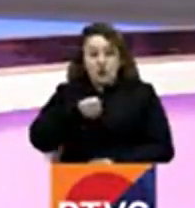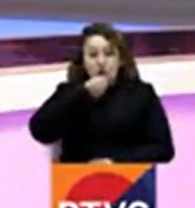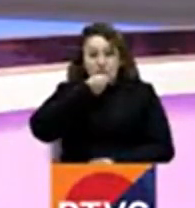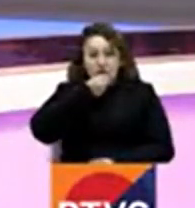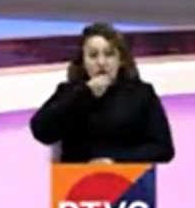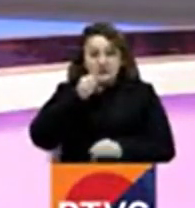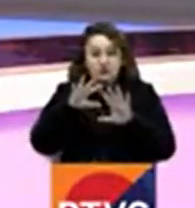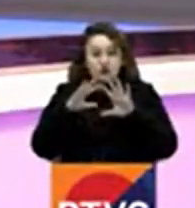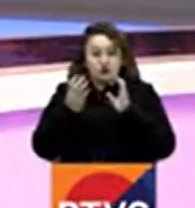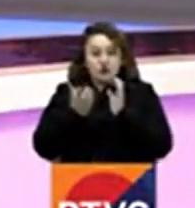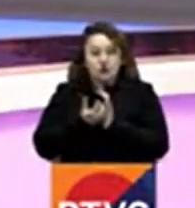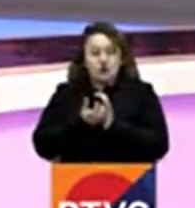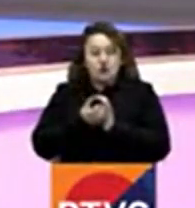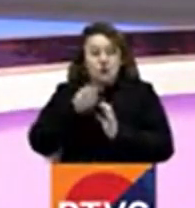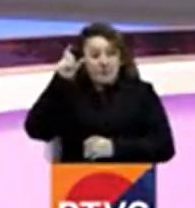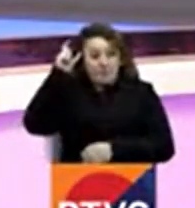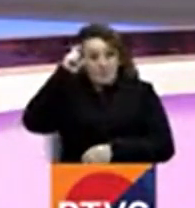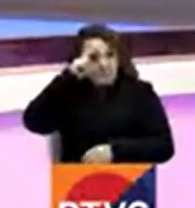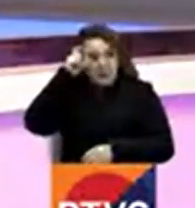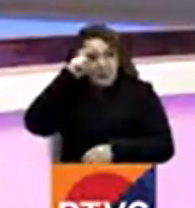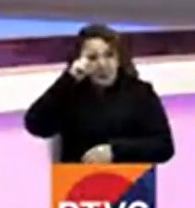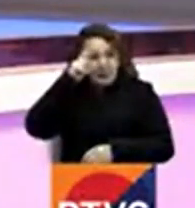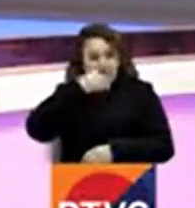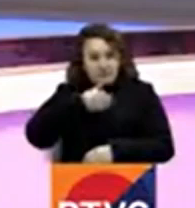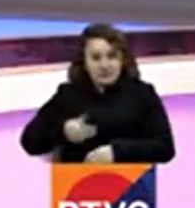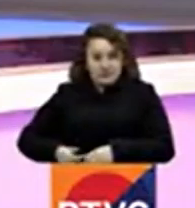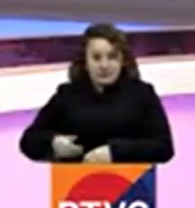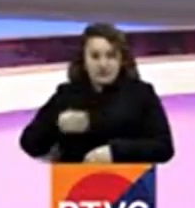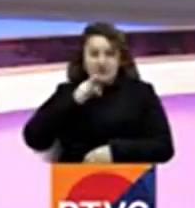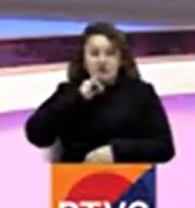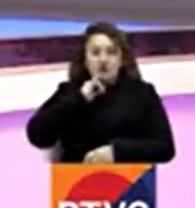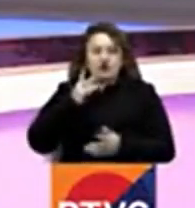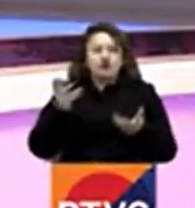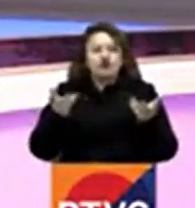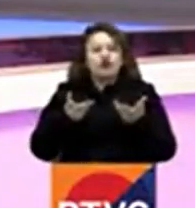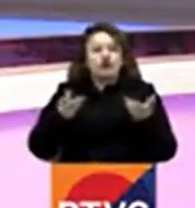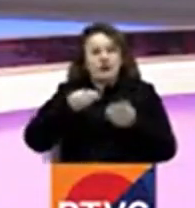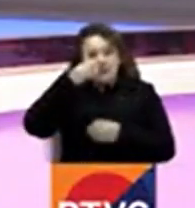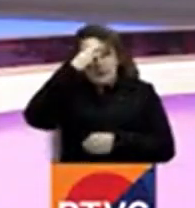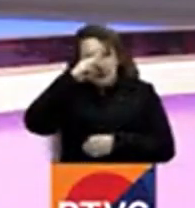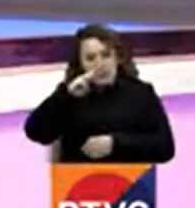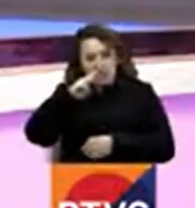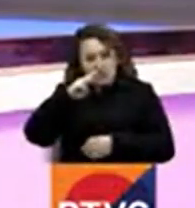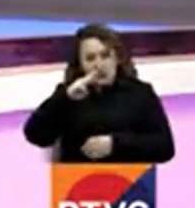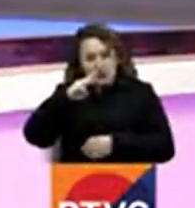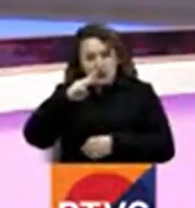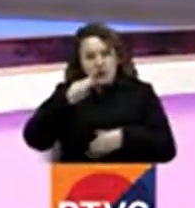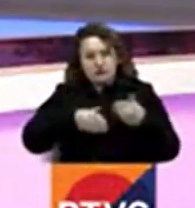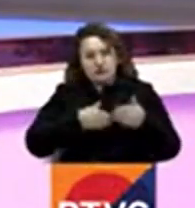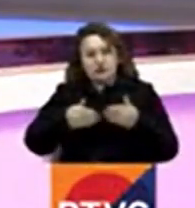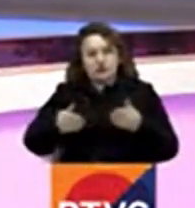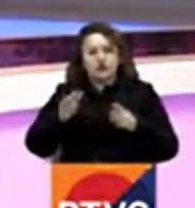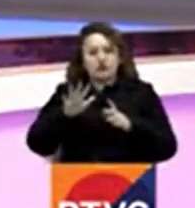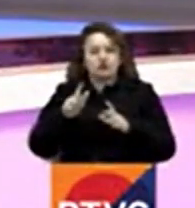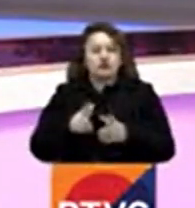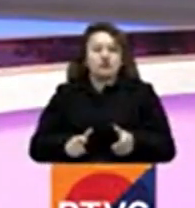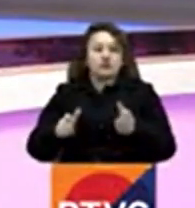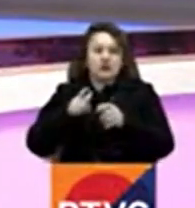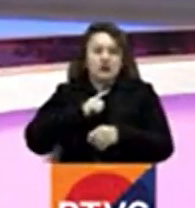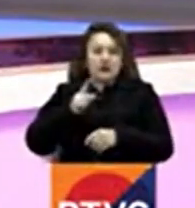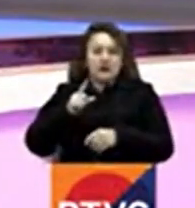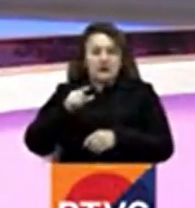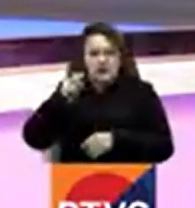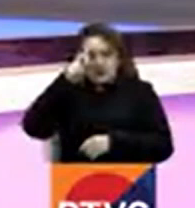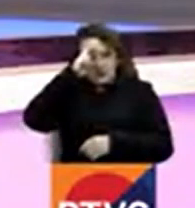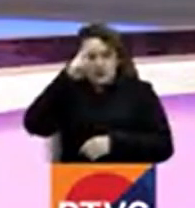noticias del mundo. Joe Biden, presidente de Estados Unidos, está en México y adelanta la agenda previa a la cumbre de líderes de Norteamérica, encabezada por